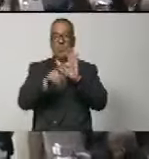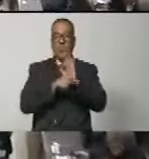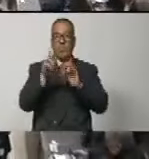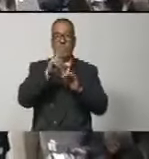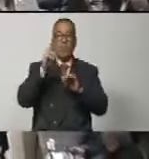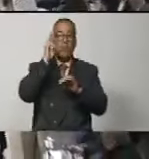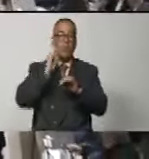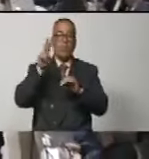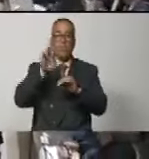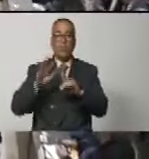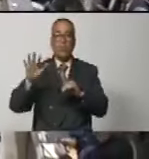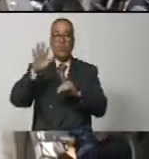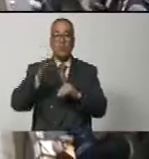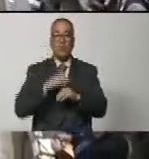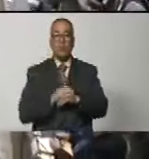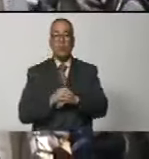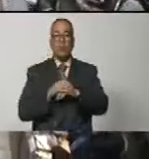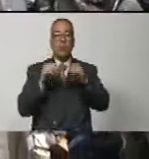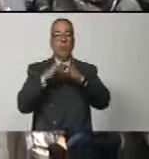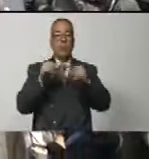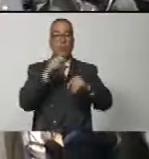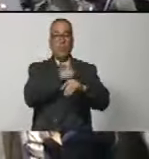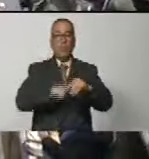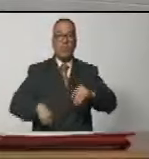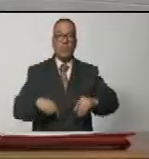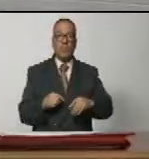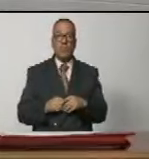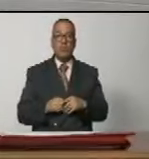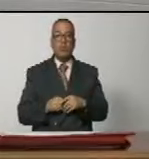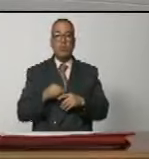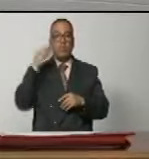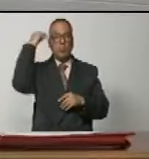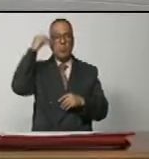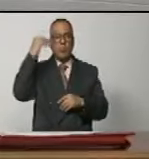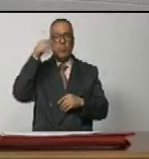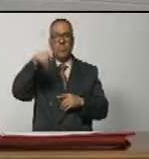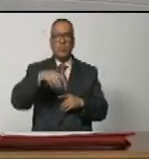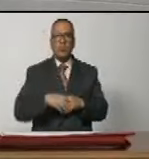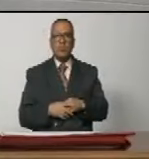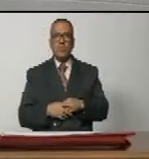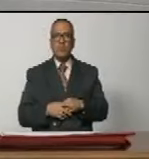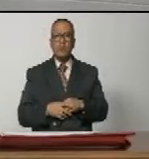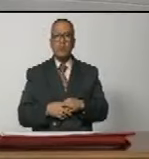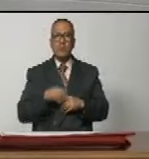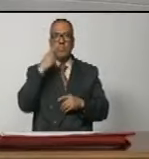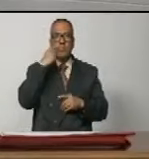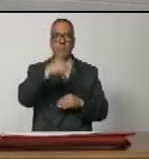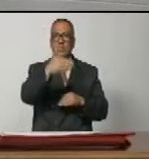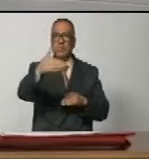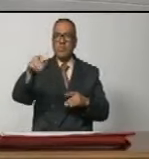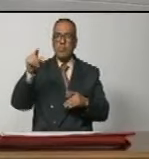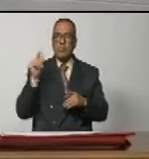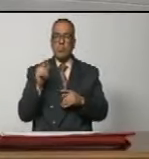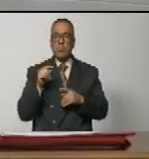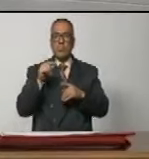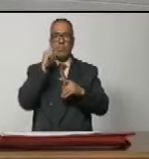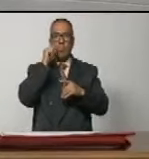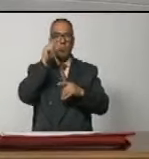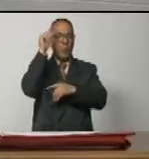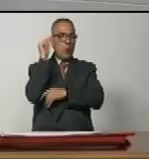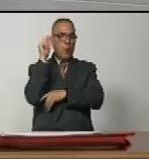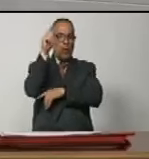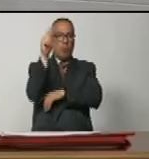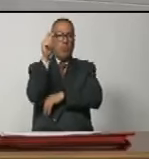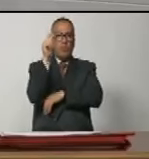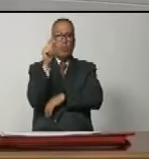de la República Bolivariana de Venezuela. Es todo, ciudadano presidente. En consideración, las honorables diputadas y los honorables